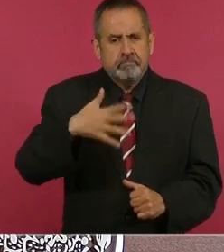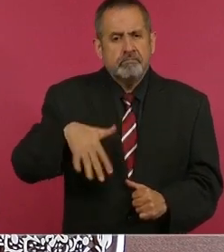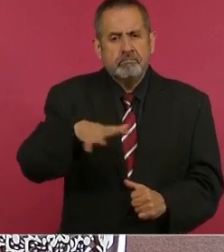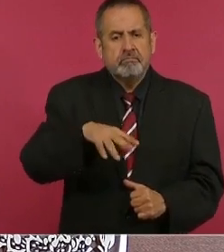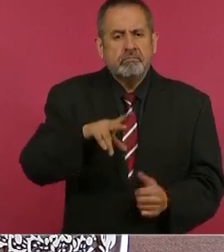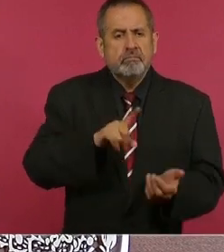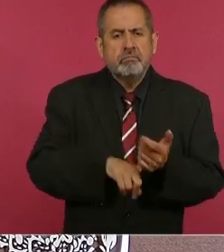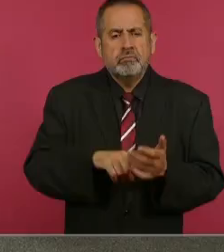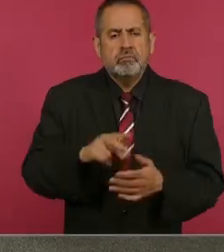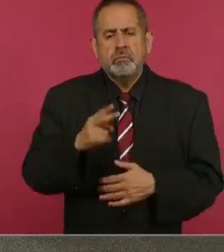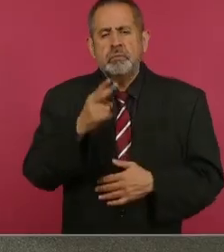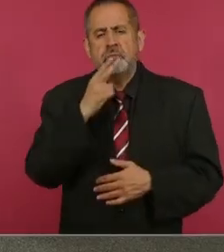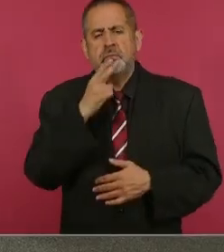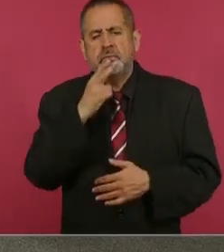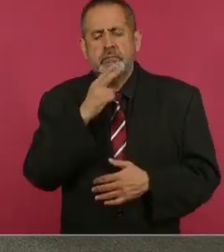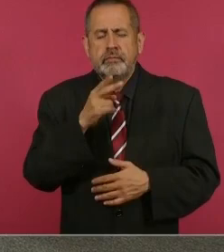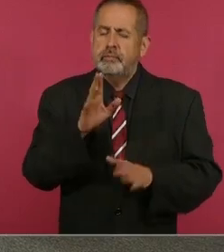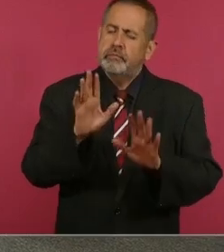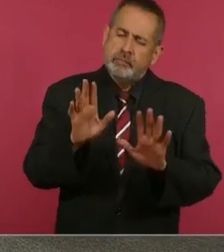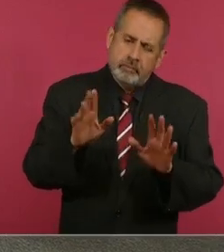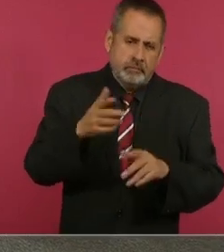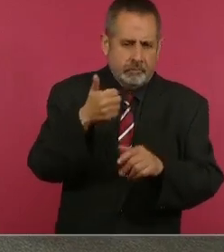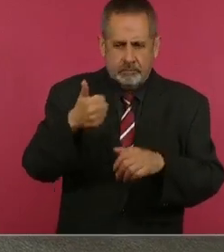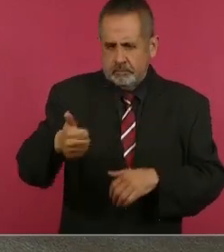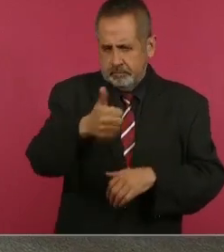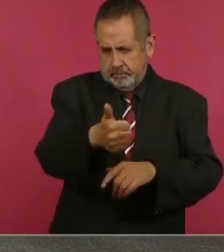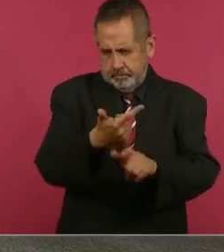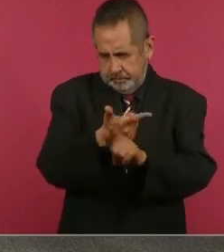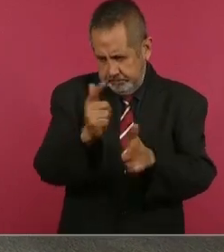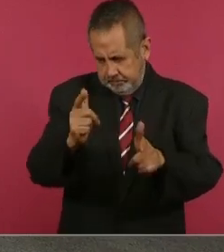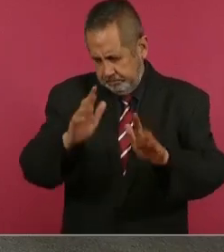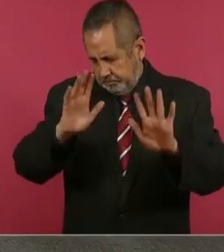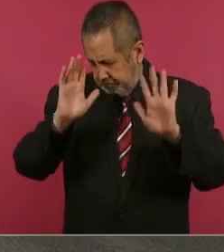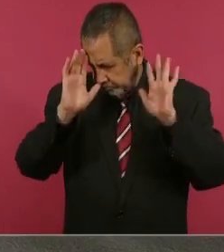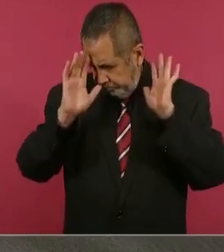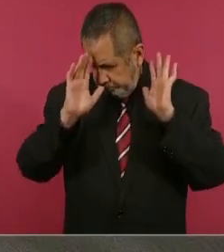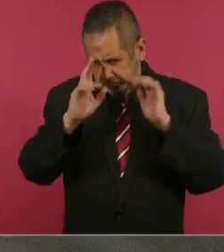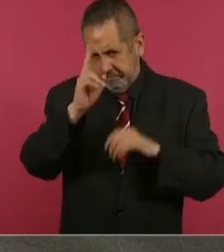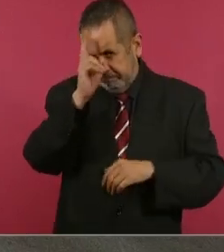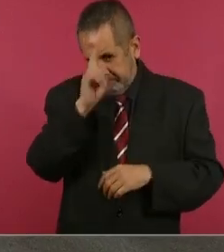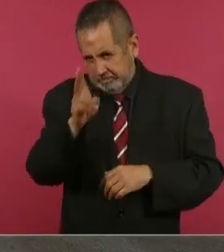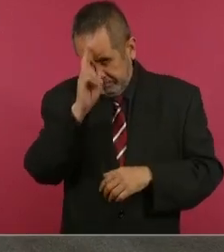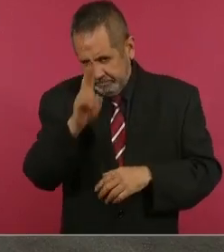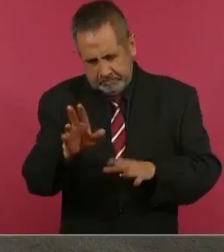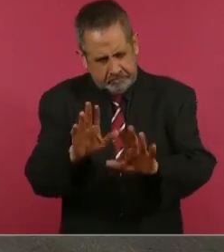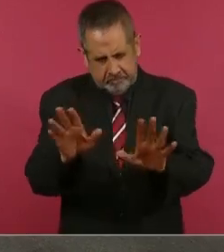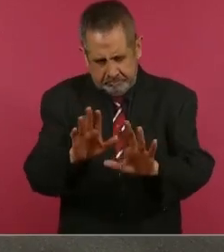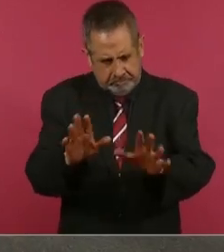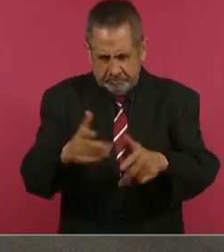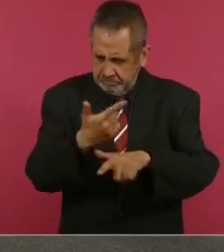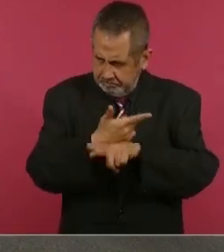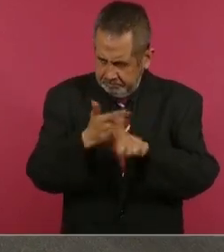utilizar en la medida de lo posible. Somos libres, no hay censura,